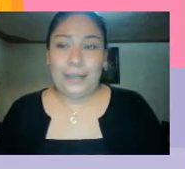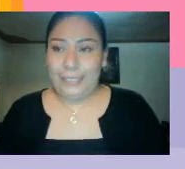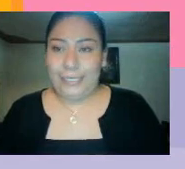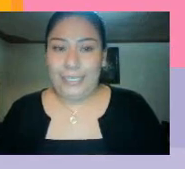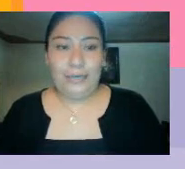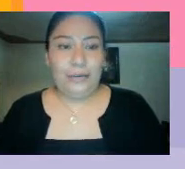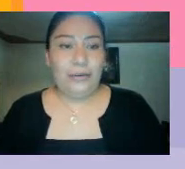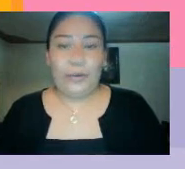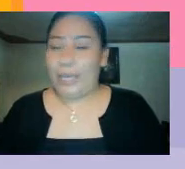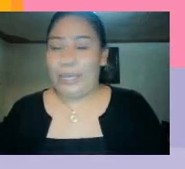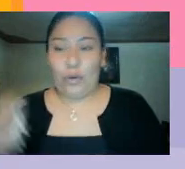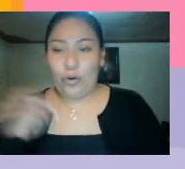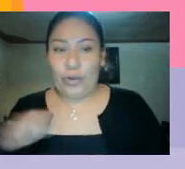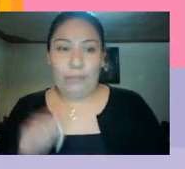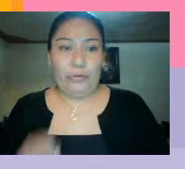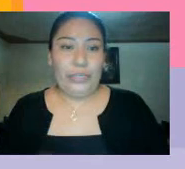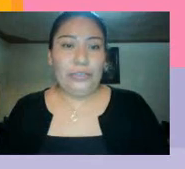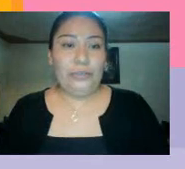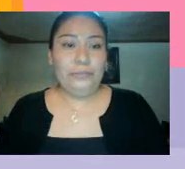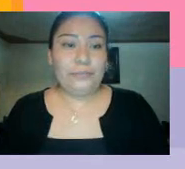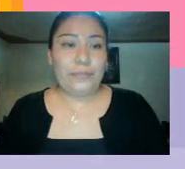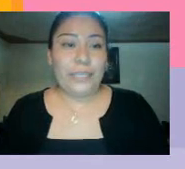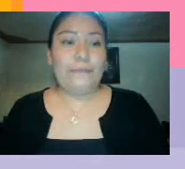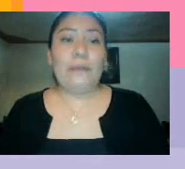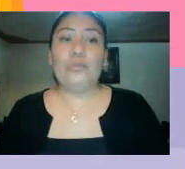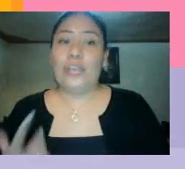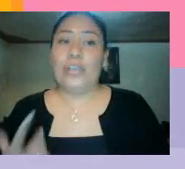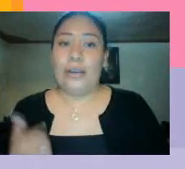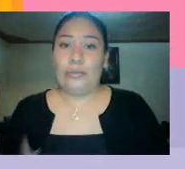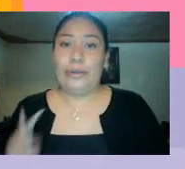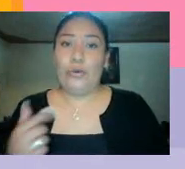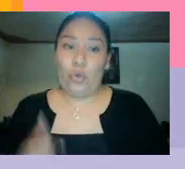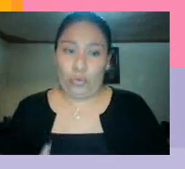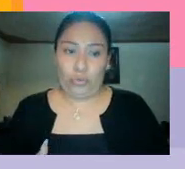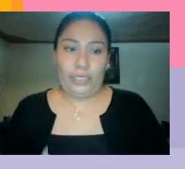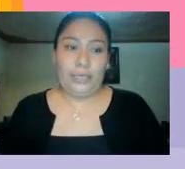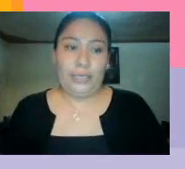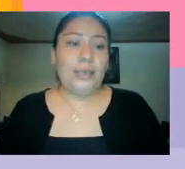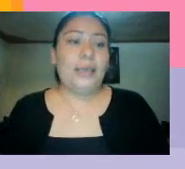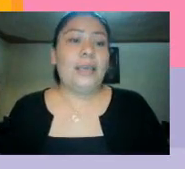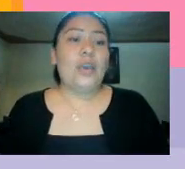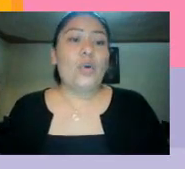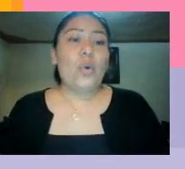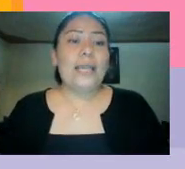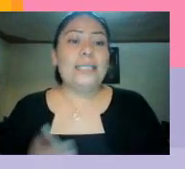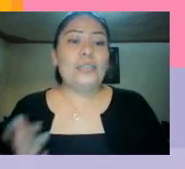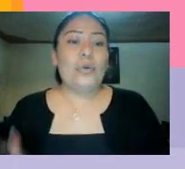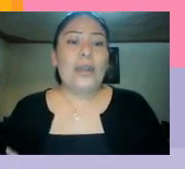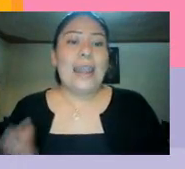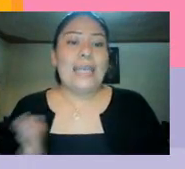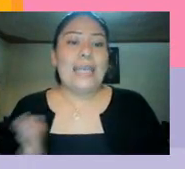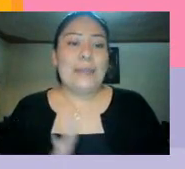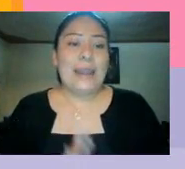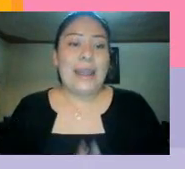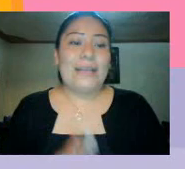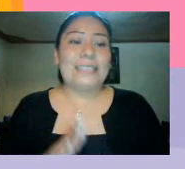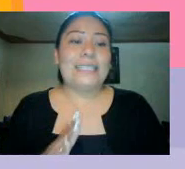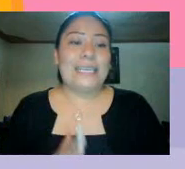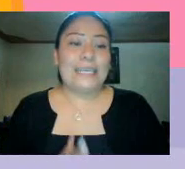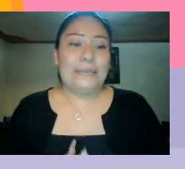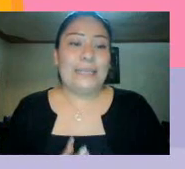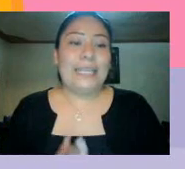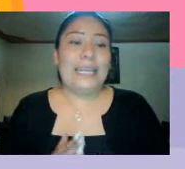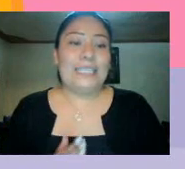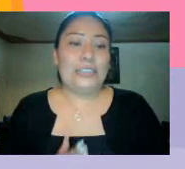¿Ya la tienen? Ok, coloreen bonito y vamos a la número 11. ¿Cuáles son las palabras